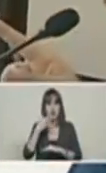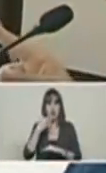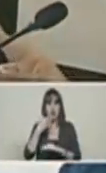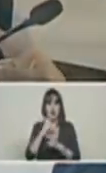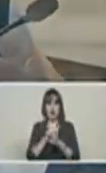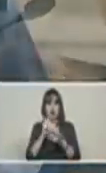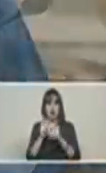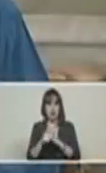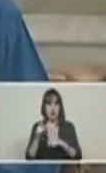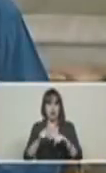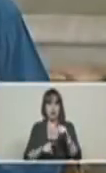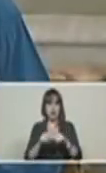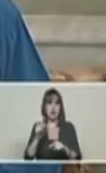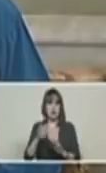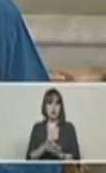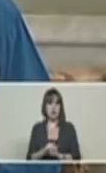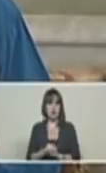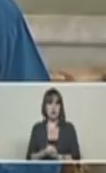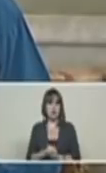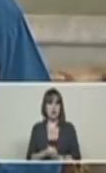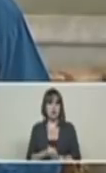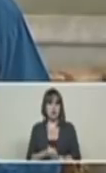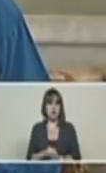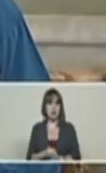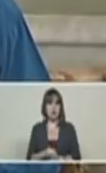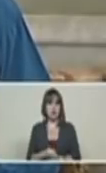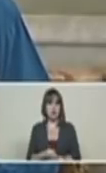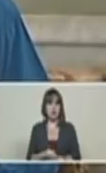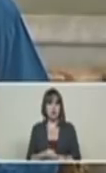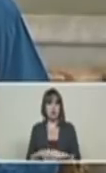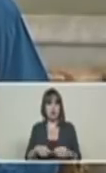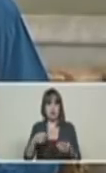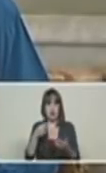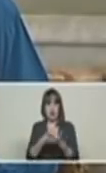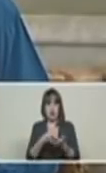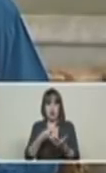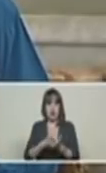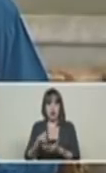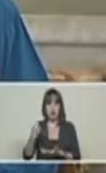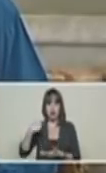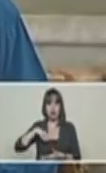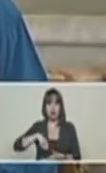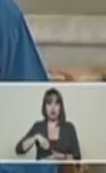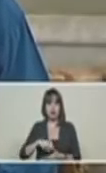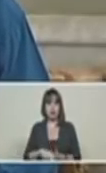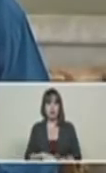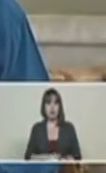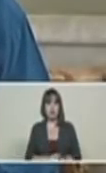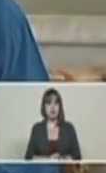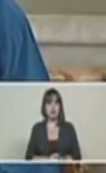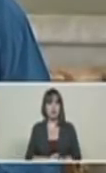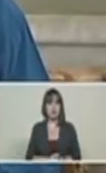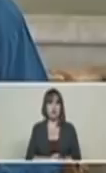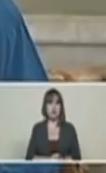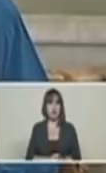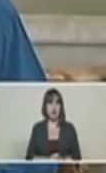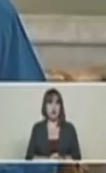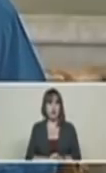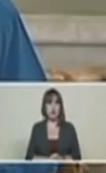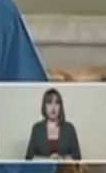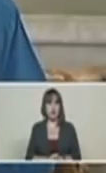defendiendo el salario mínimo, los salarios y los ingresos de los trabajadores, las trabajadoras y los